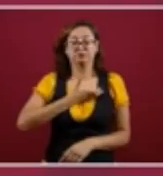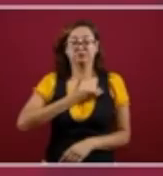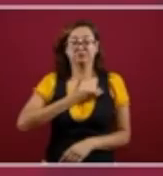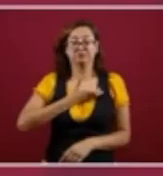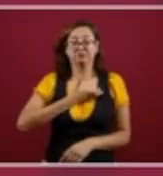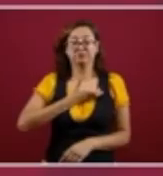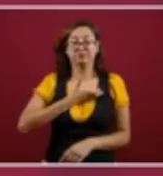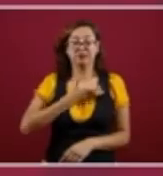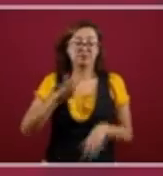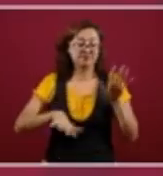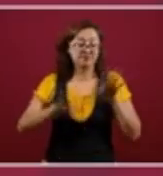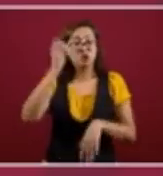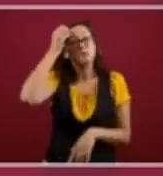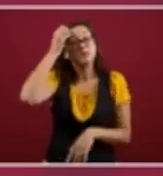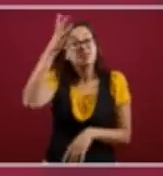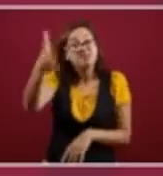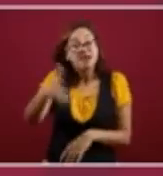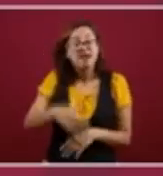hay amnesia,